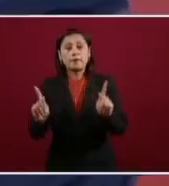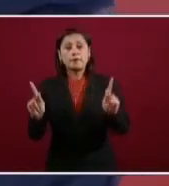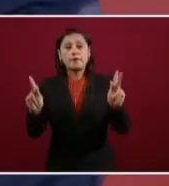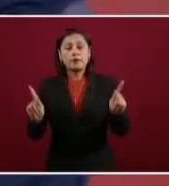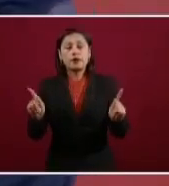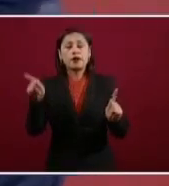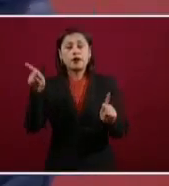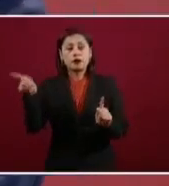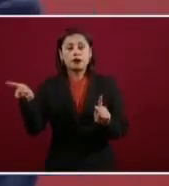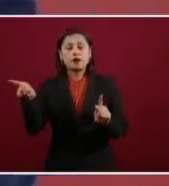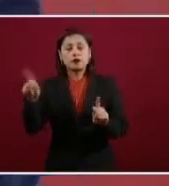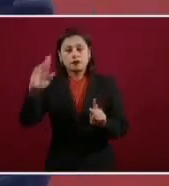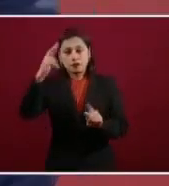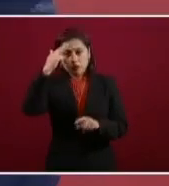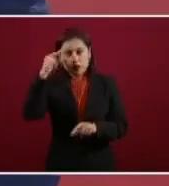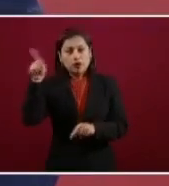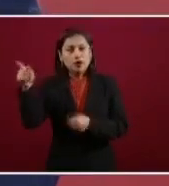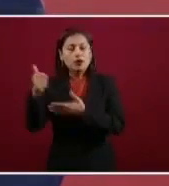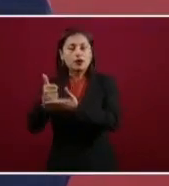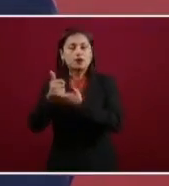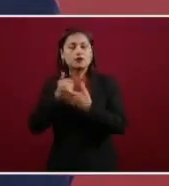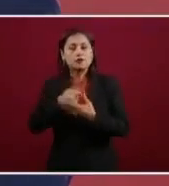por el sargazo